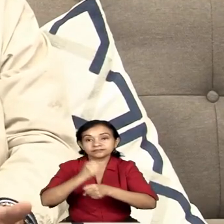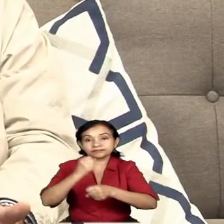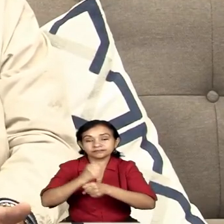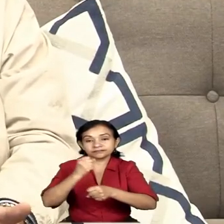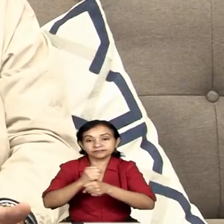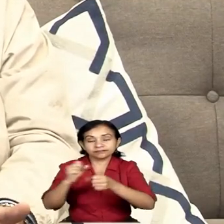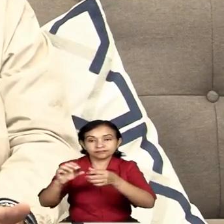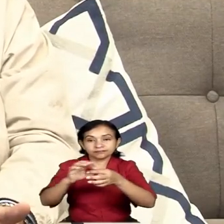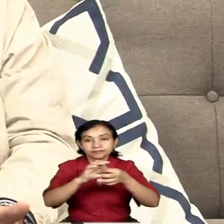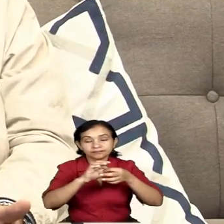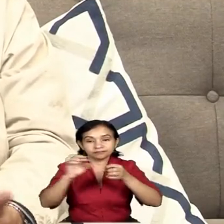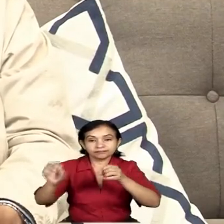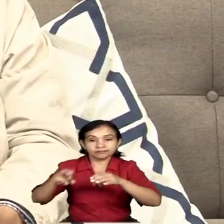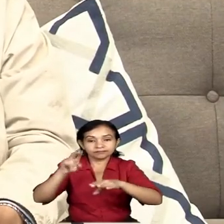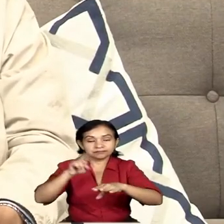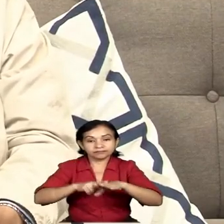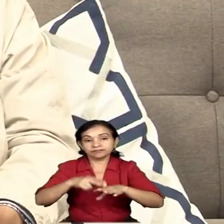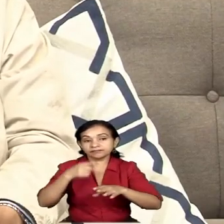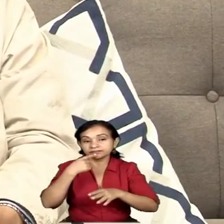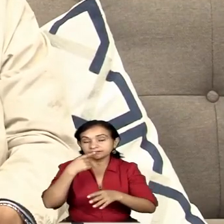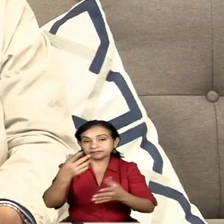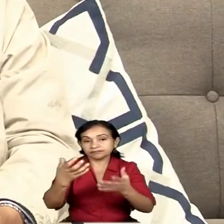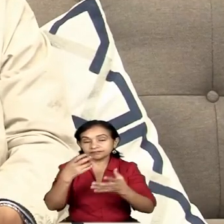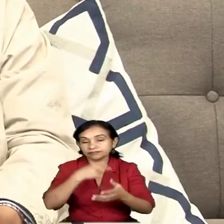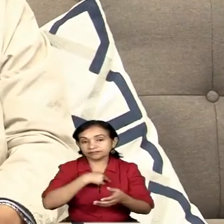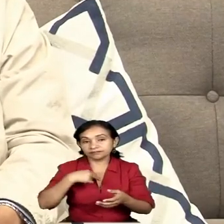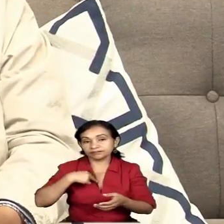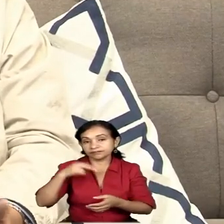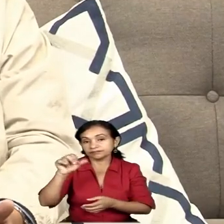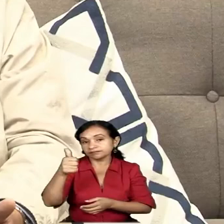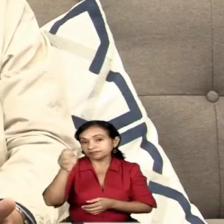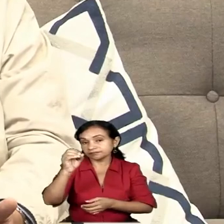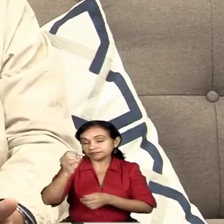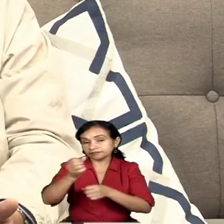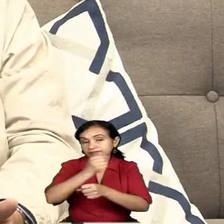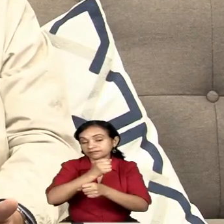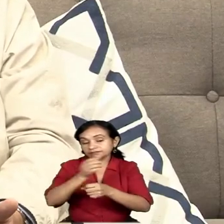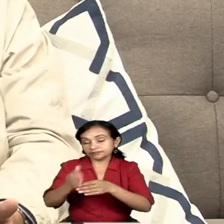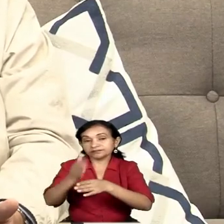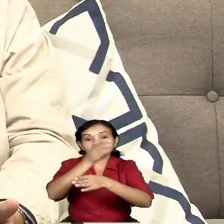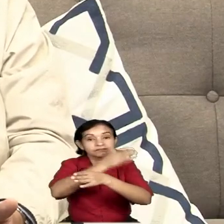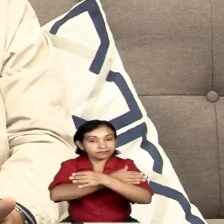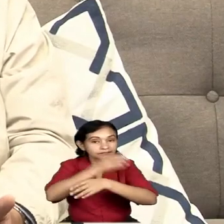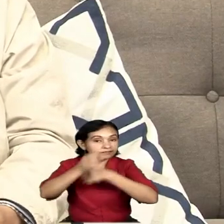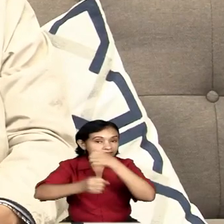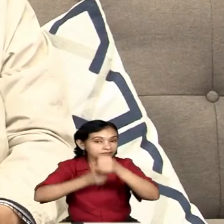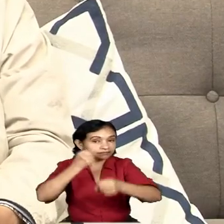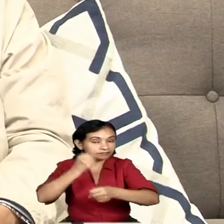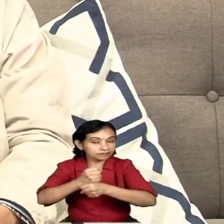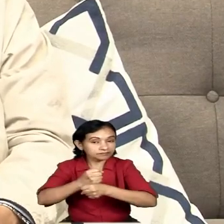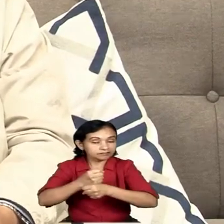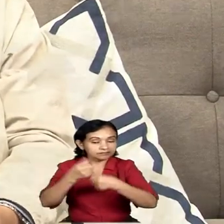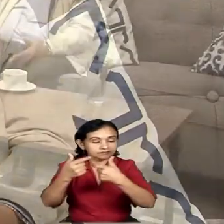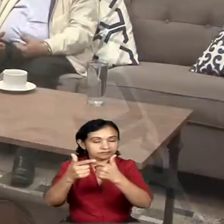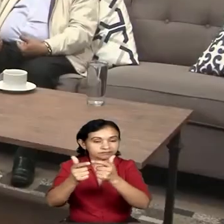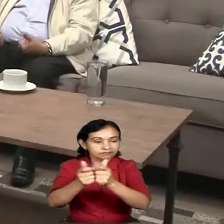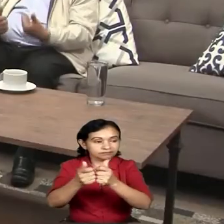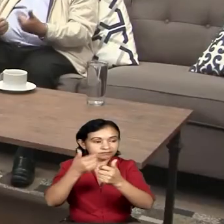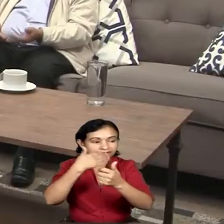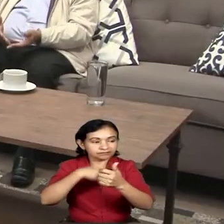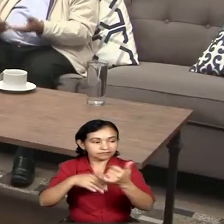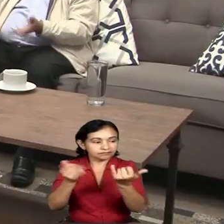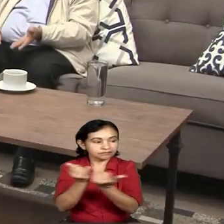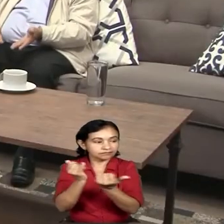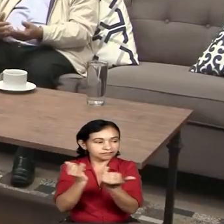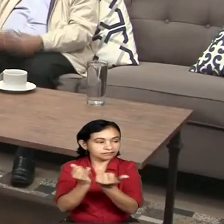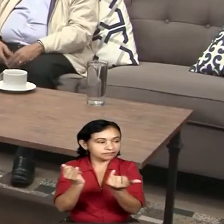nacional con la advertencia de hace 60 años de mi padre. Fuerzas retrógradas. Son fuerzas retrógradas contra las